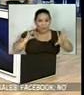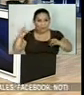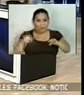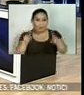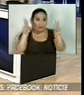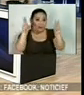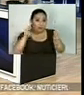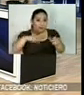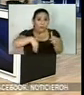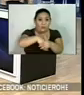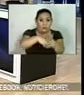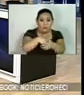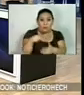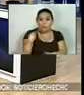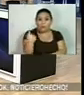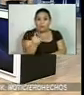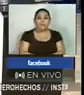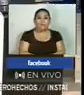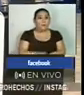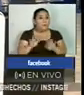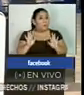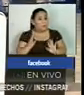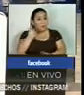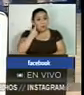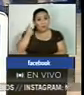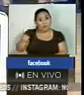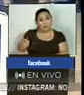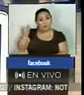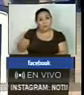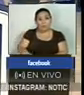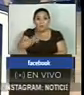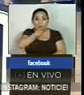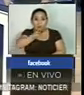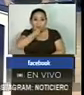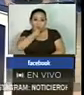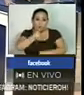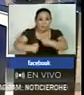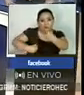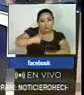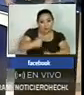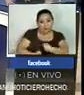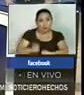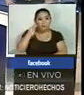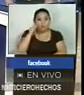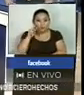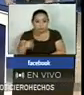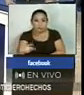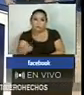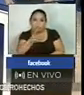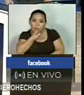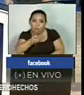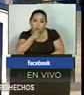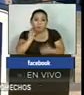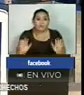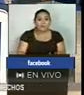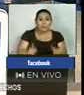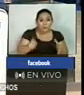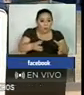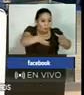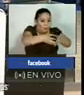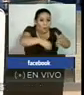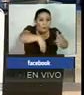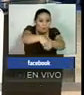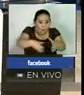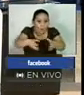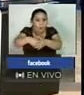impacto que puede tener para la población de Brasil vamos a la pausa ahí teníamos las actividades deportivas definitivamente que hay mucha información que se está generando porque todos los equipos